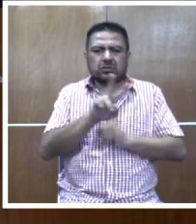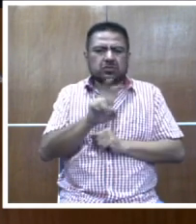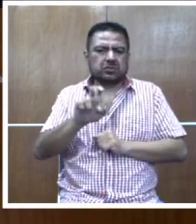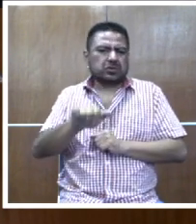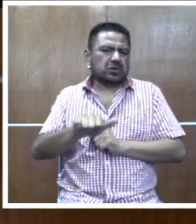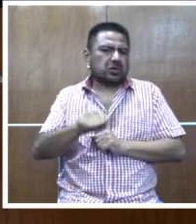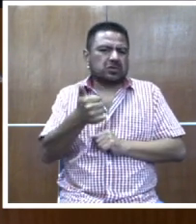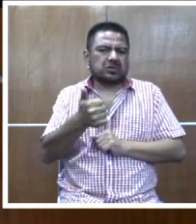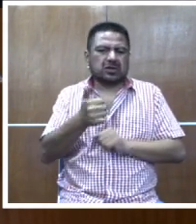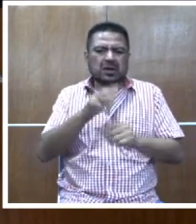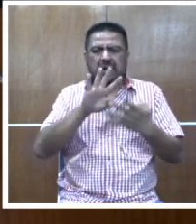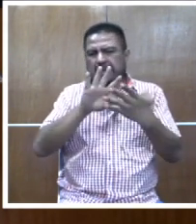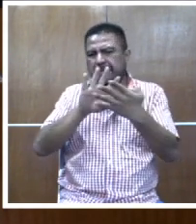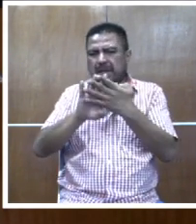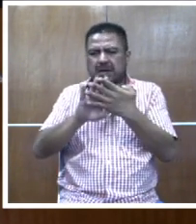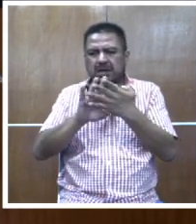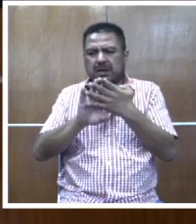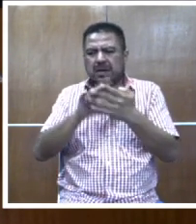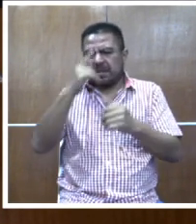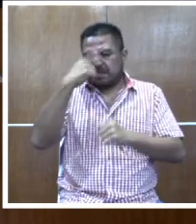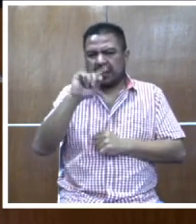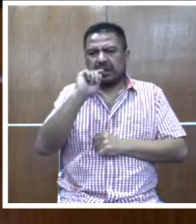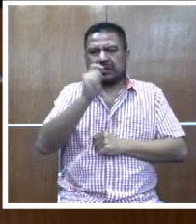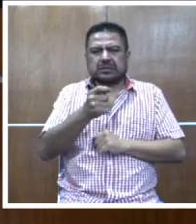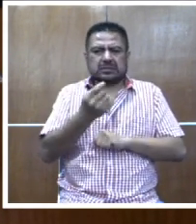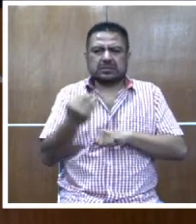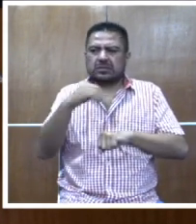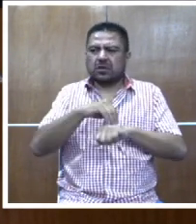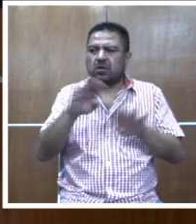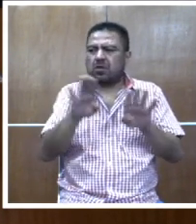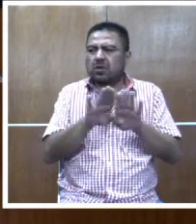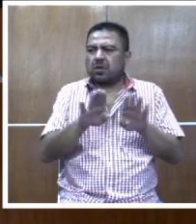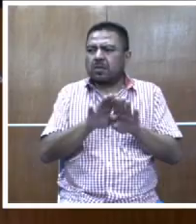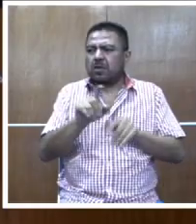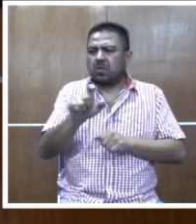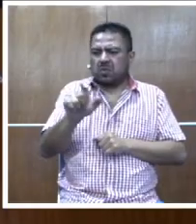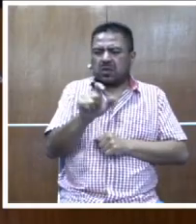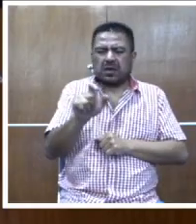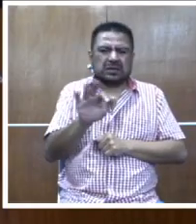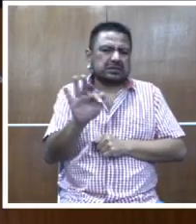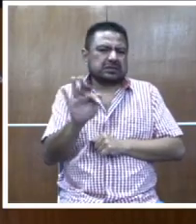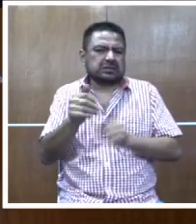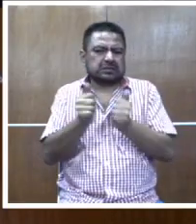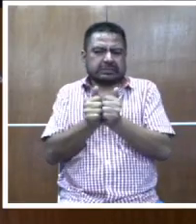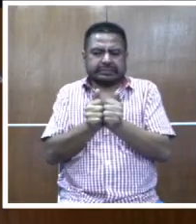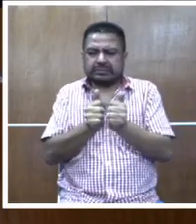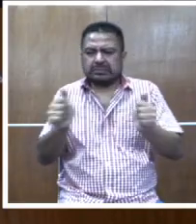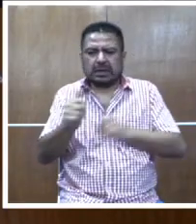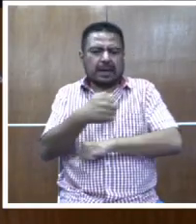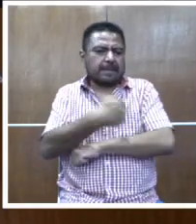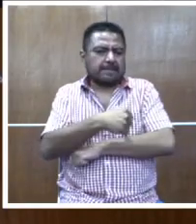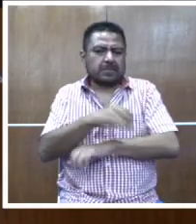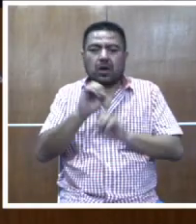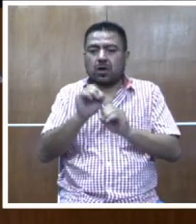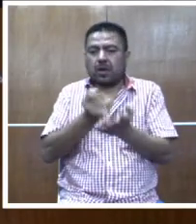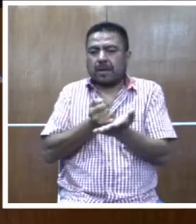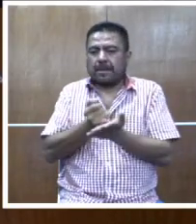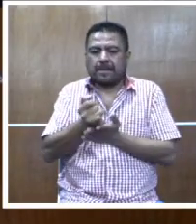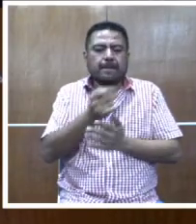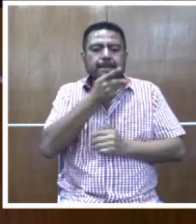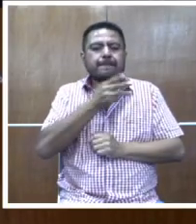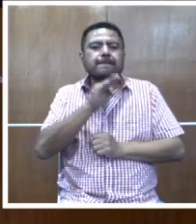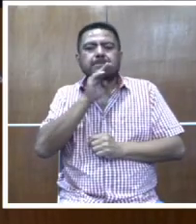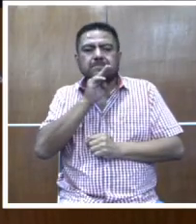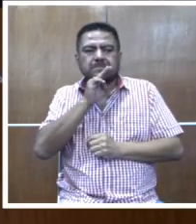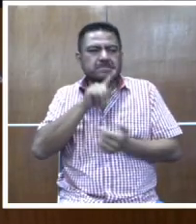211 del Código Penal para quedar como sigue. Cuando exista separación temporal o definitiva entre el padre y la